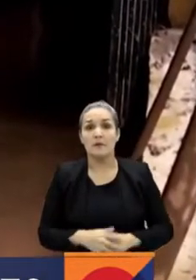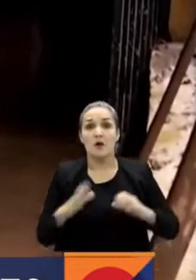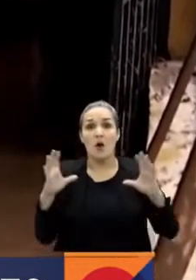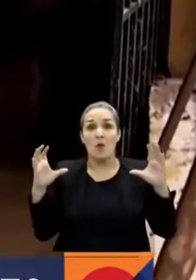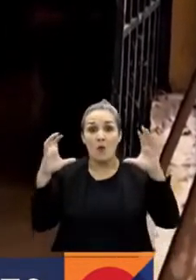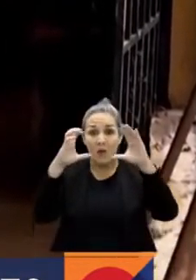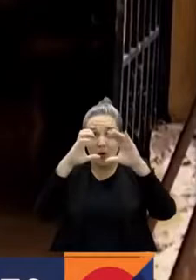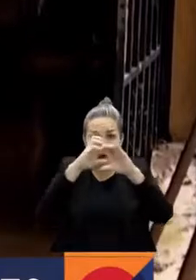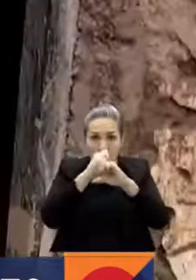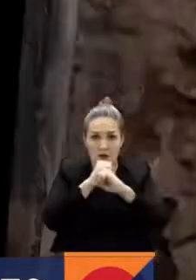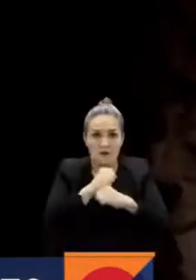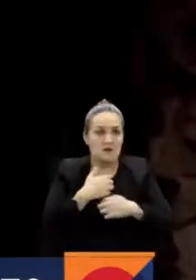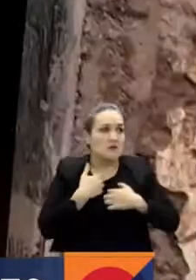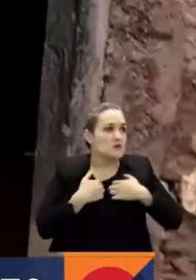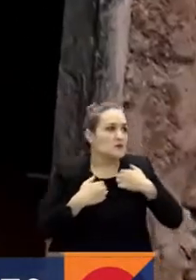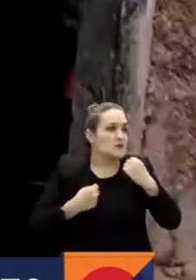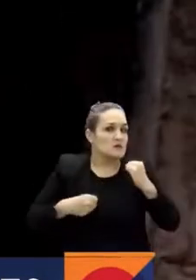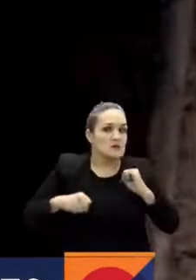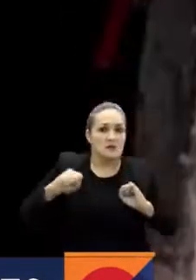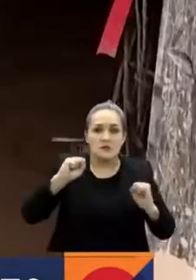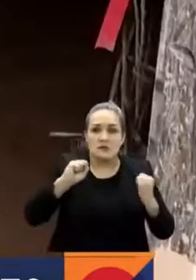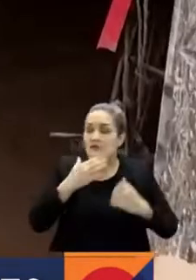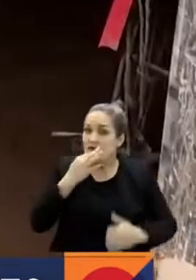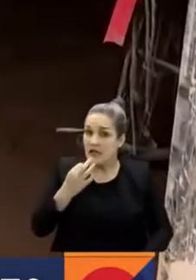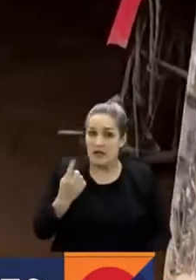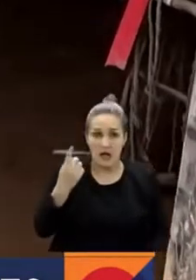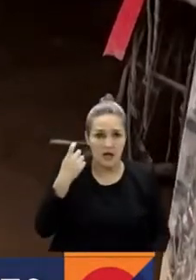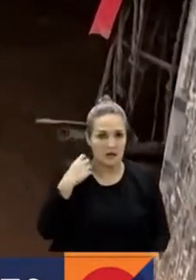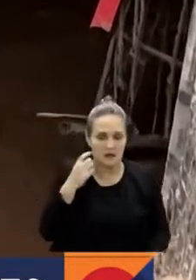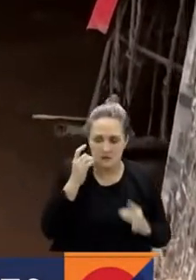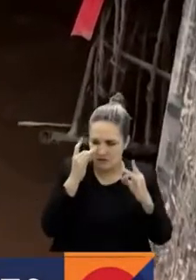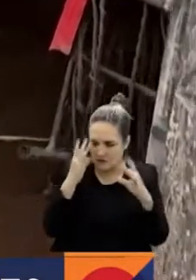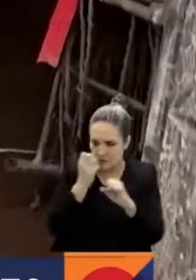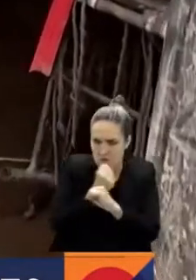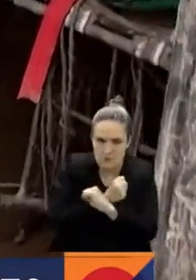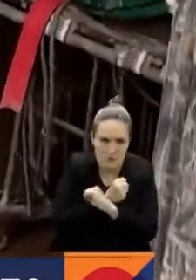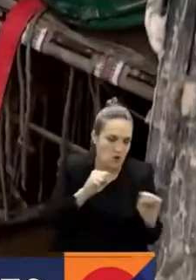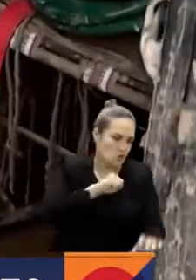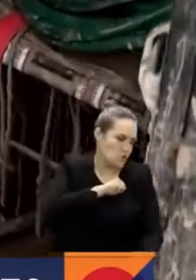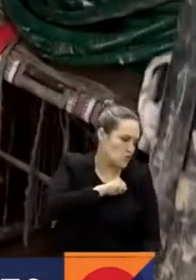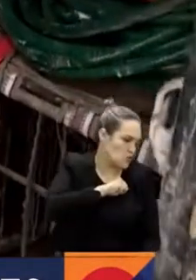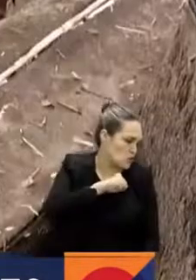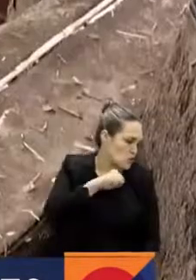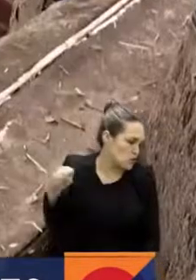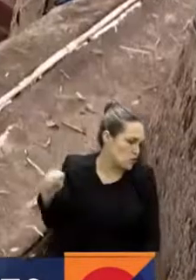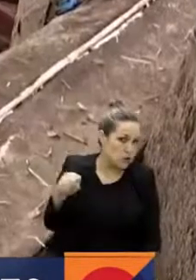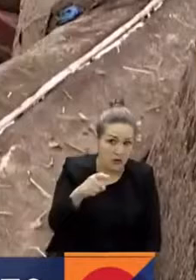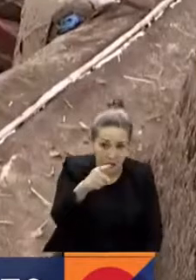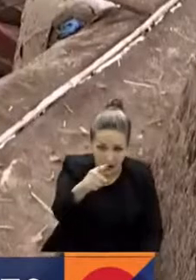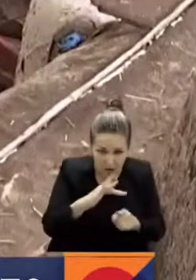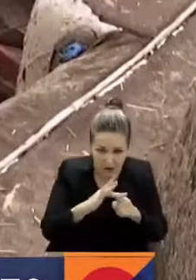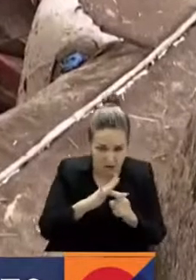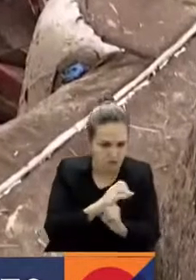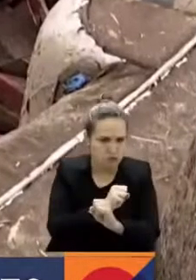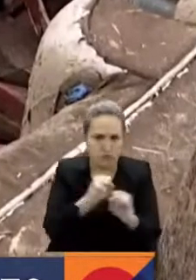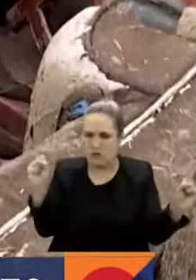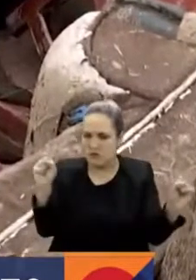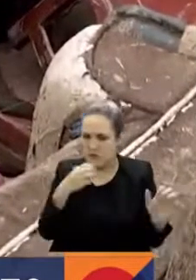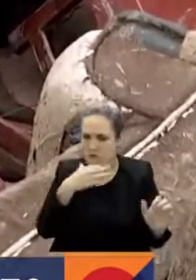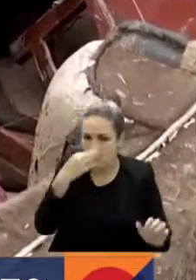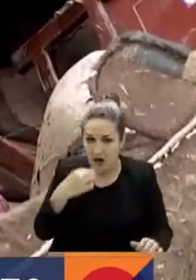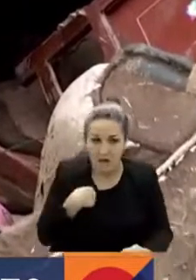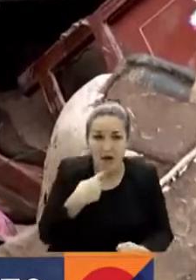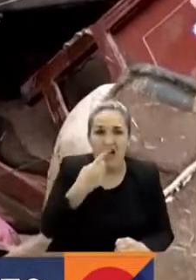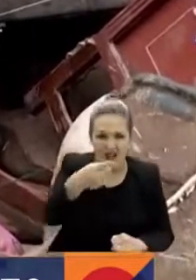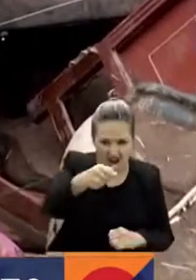los habitantes de Supía. No, eso es una cosa muy impresionante. Eso no se lo desea uno a nadie, sinceramente. Eso,